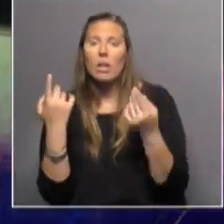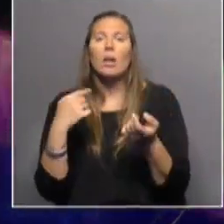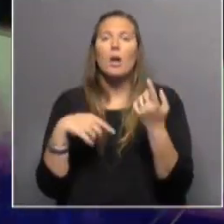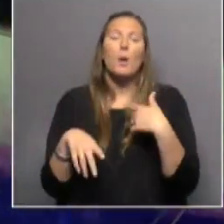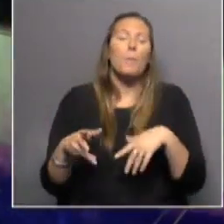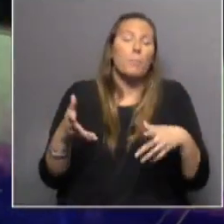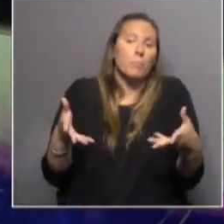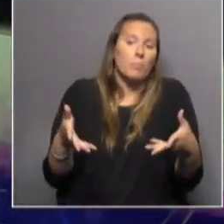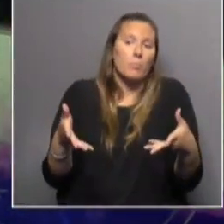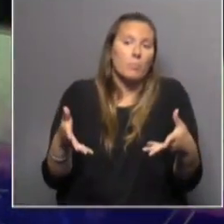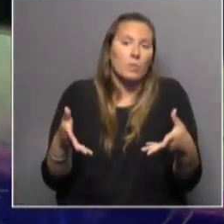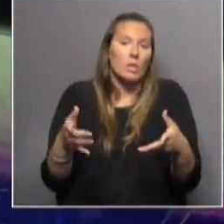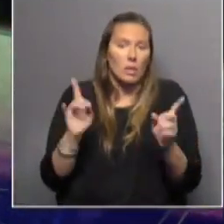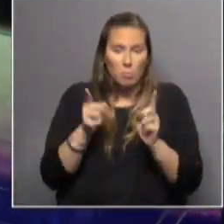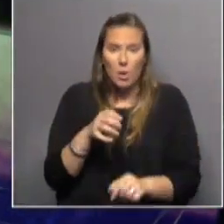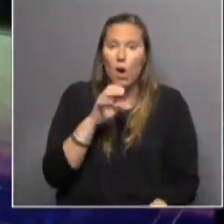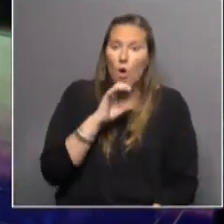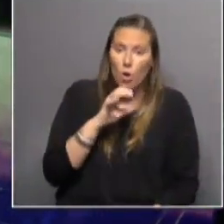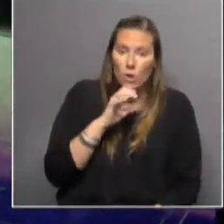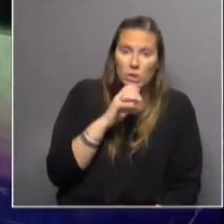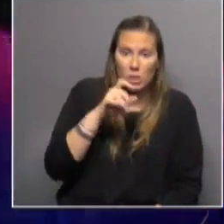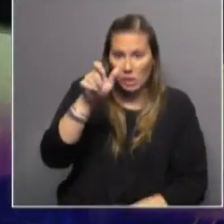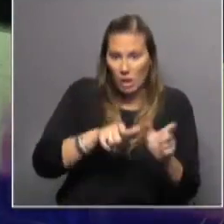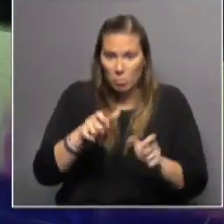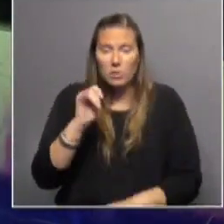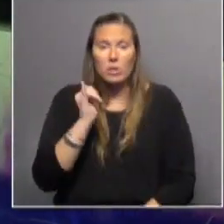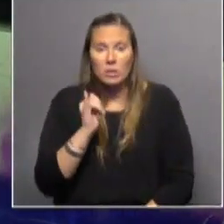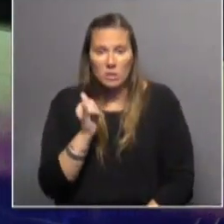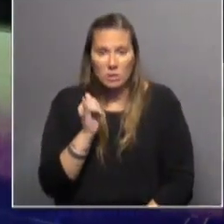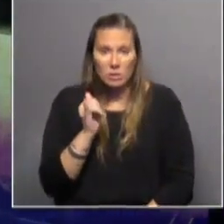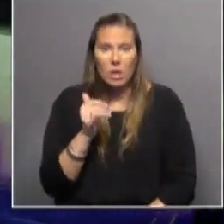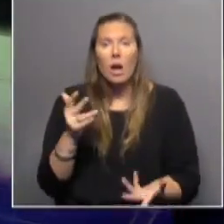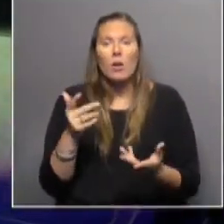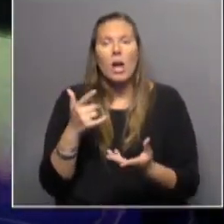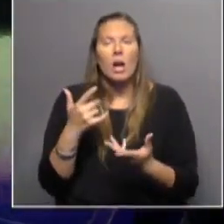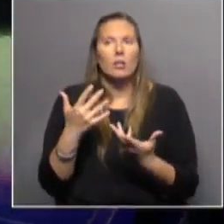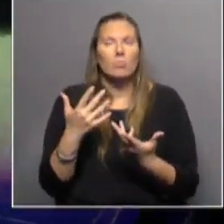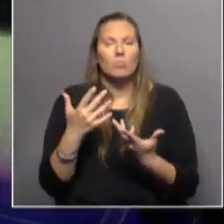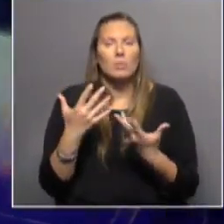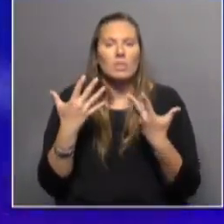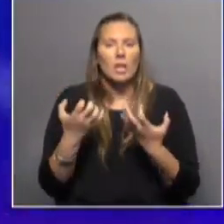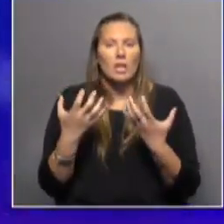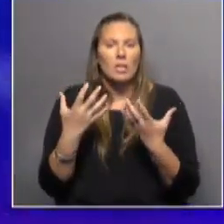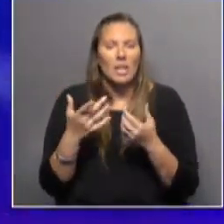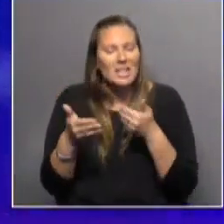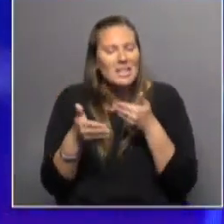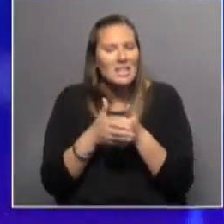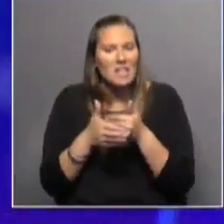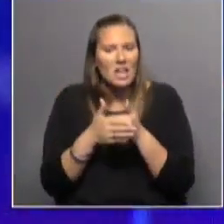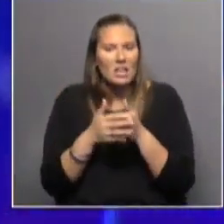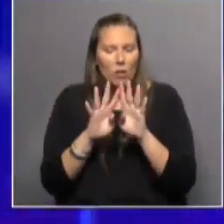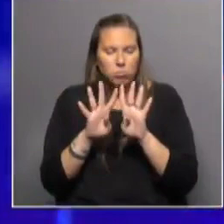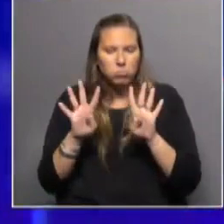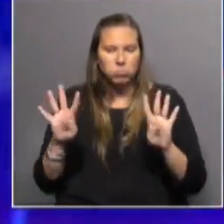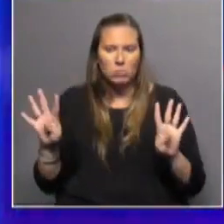bueno, es uno Suelen hacer bromas a la gente también. sí, sí. Ahora se intentó evitar un poco también, están cerca, están atrás de un